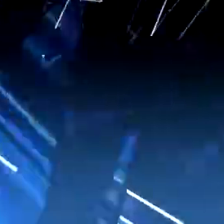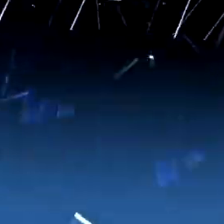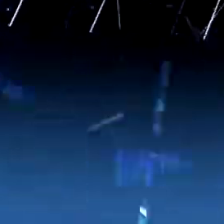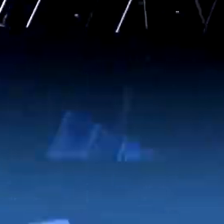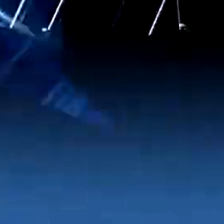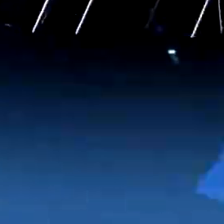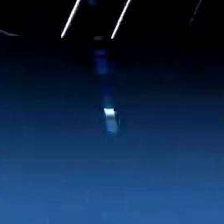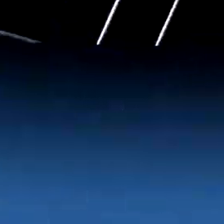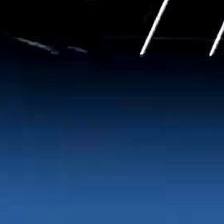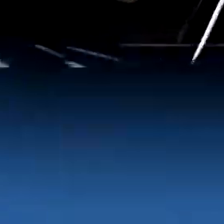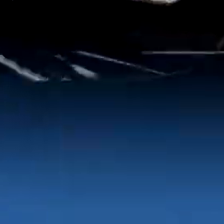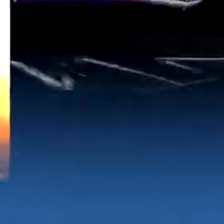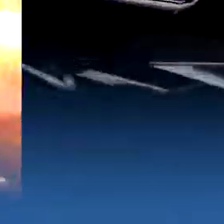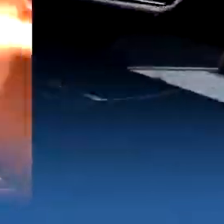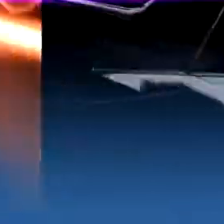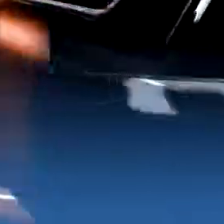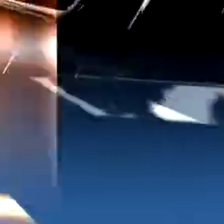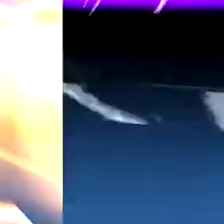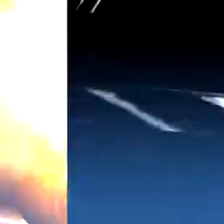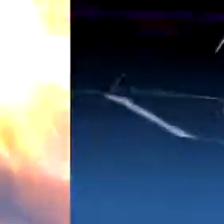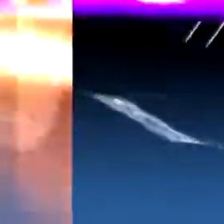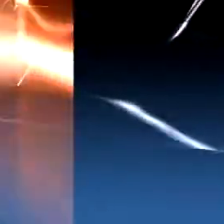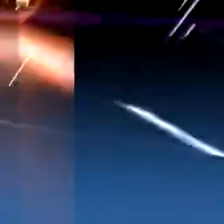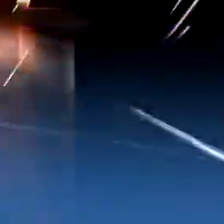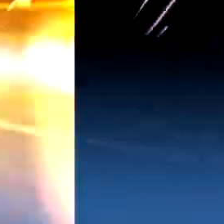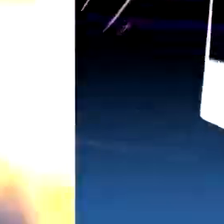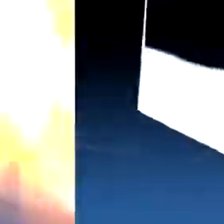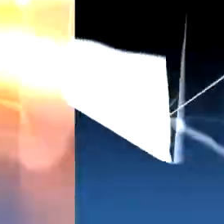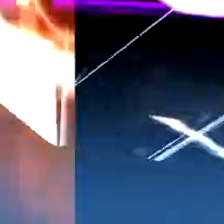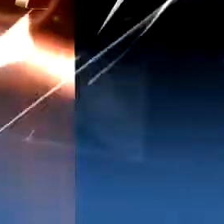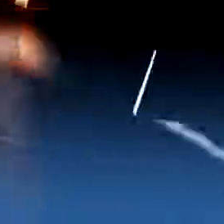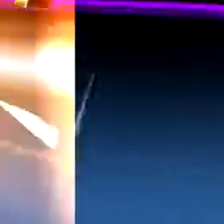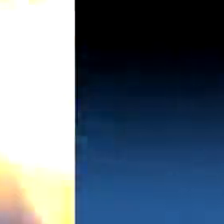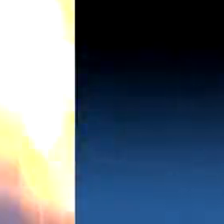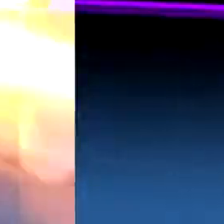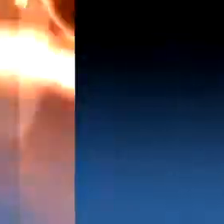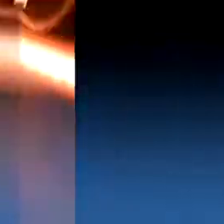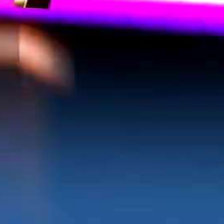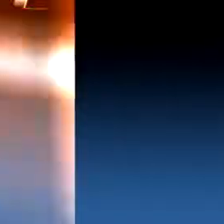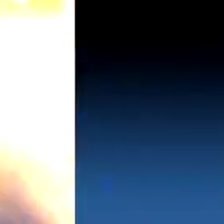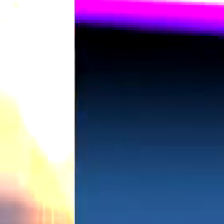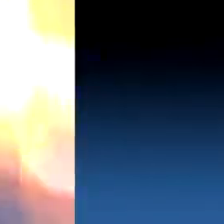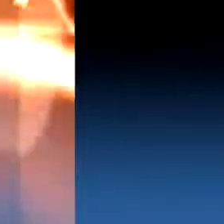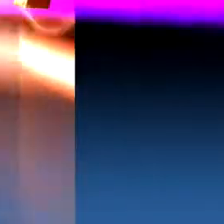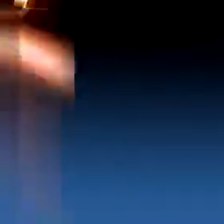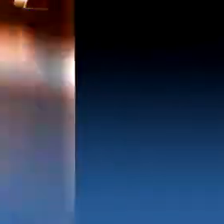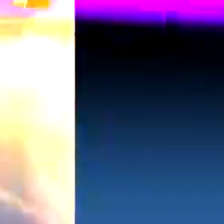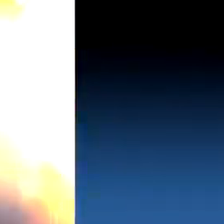Abierta.